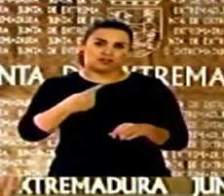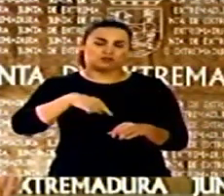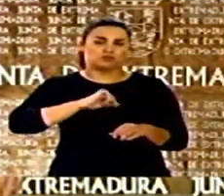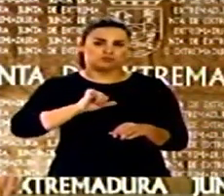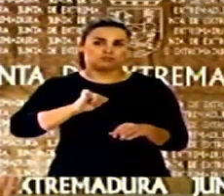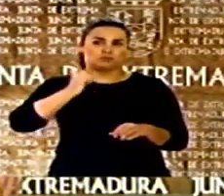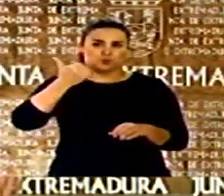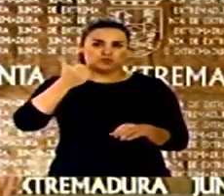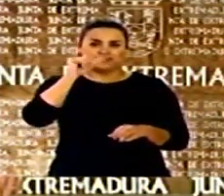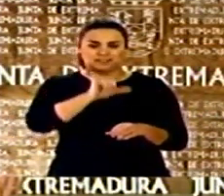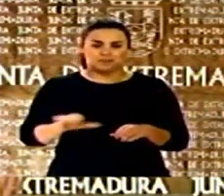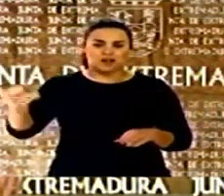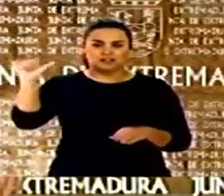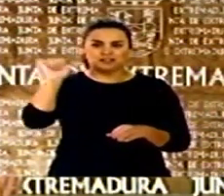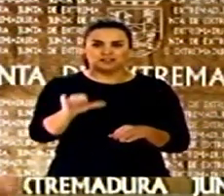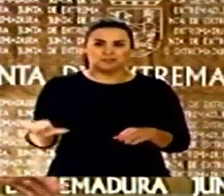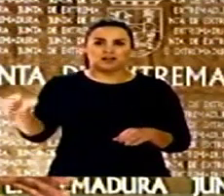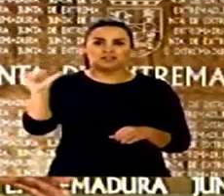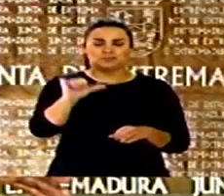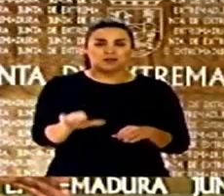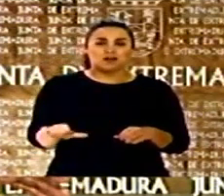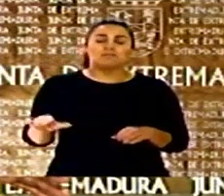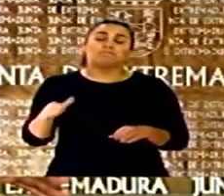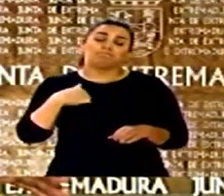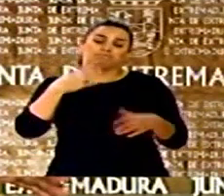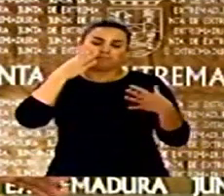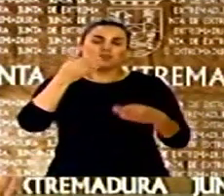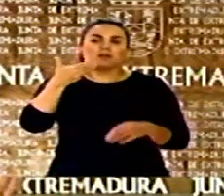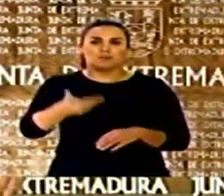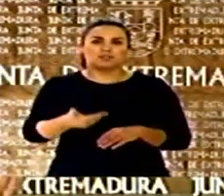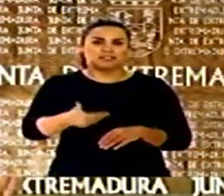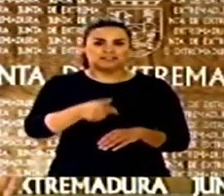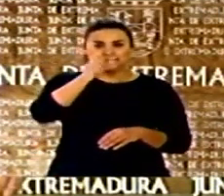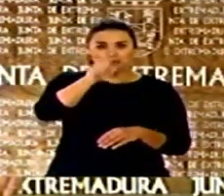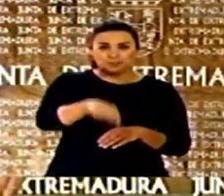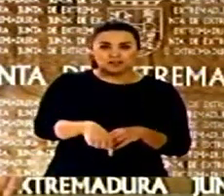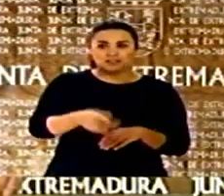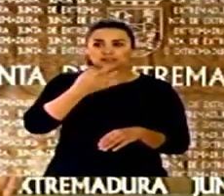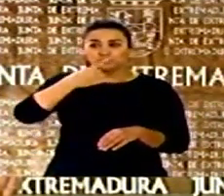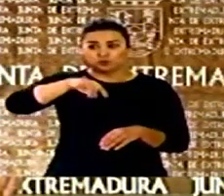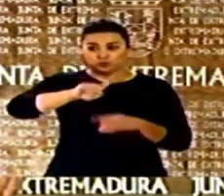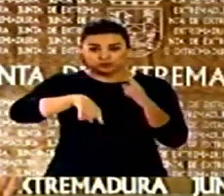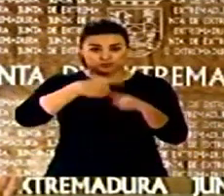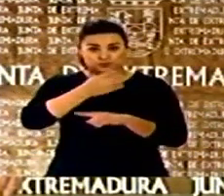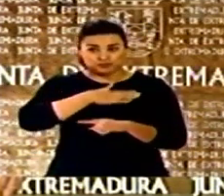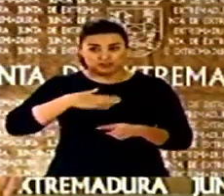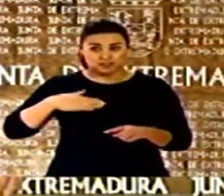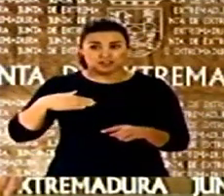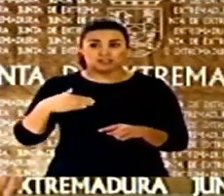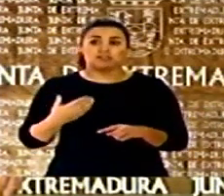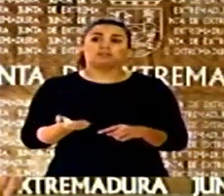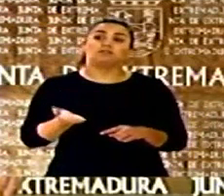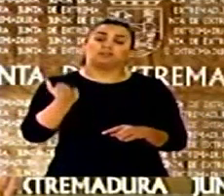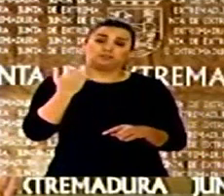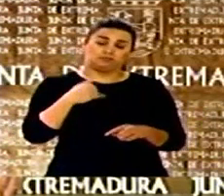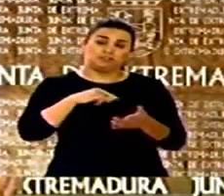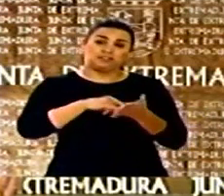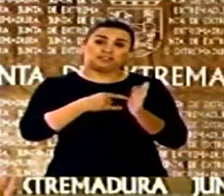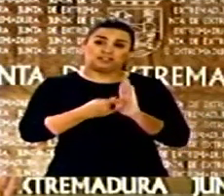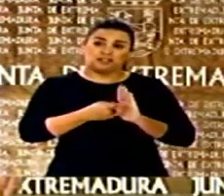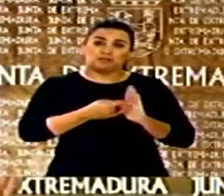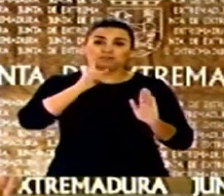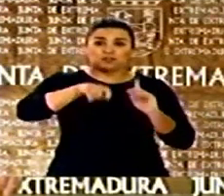Javi. Buenos días, presidente. Buenos días. En lo que queda hasta que se disuelva la Cámara, que me imagino yo que será la última